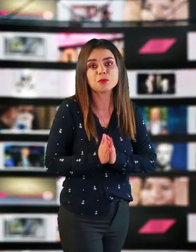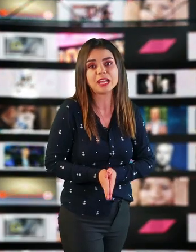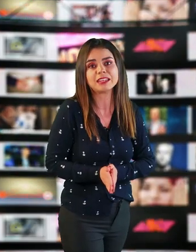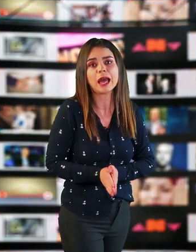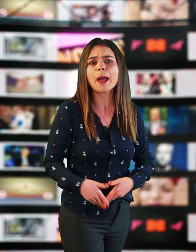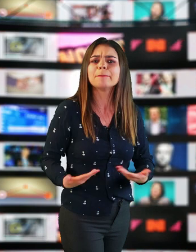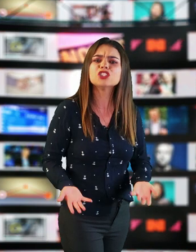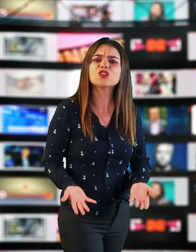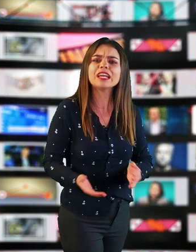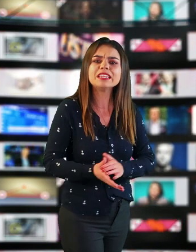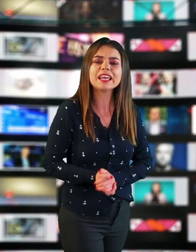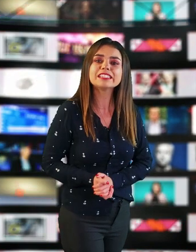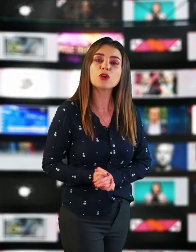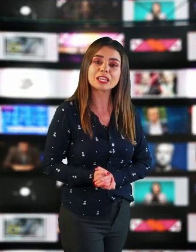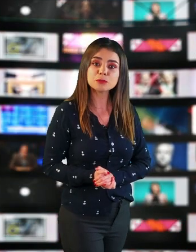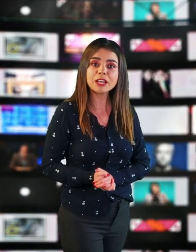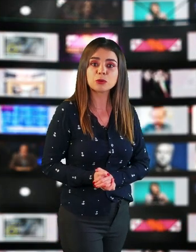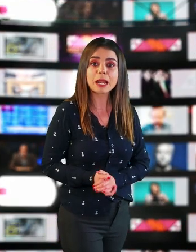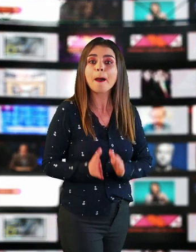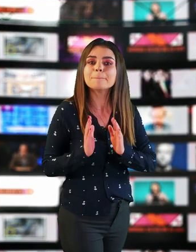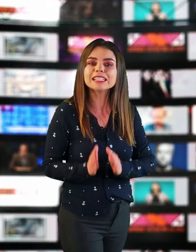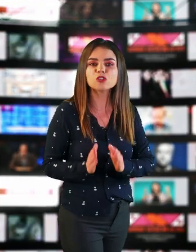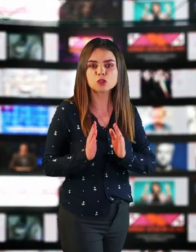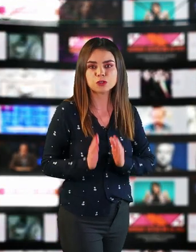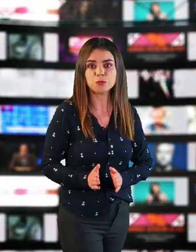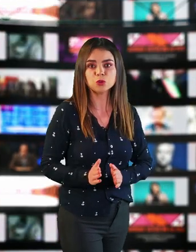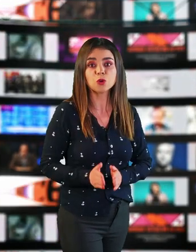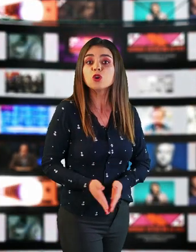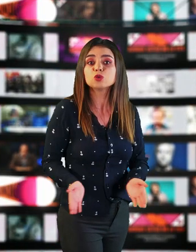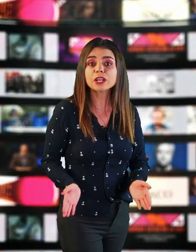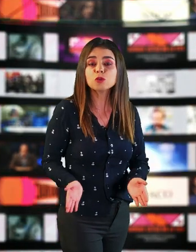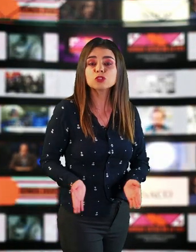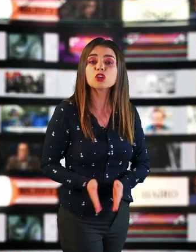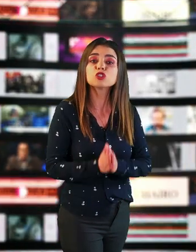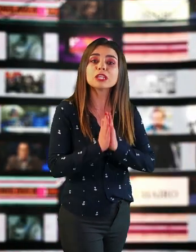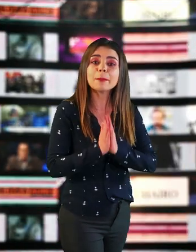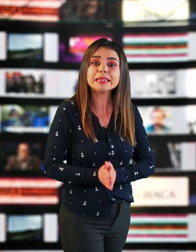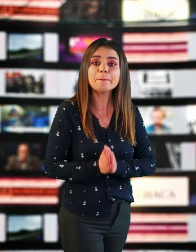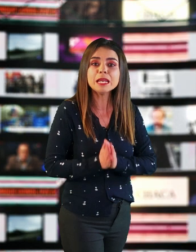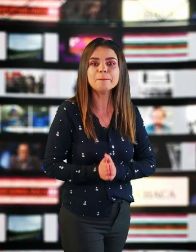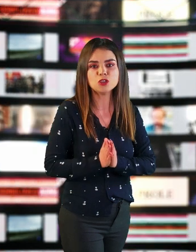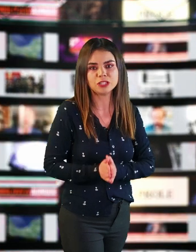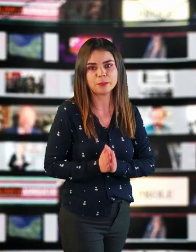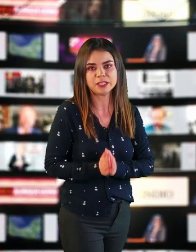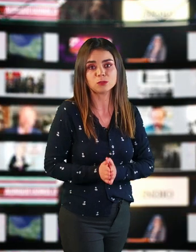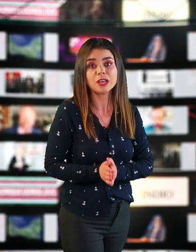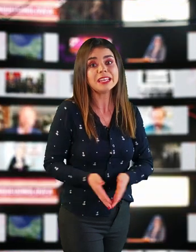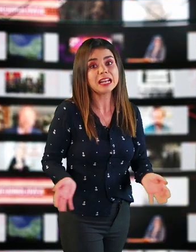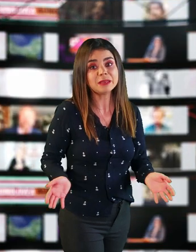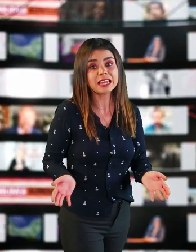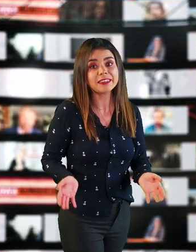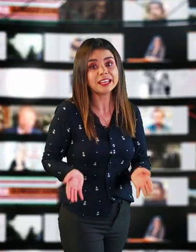austeridad republicana. Mencionó que el INE es el organismo electoral más costoso del mundo. Sus recursos son de 20,000 millones de